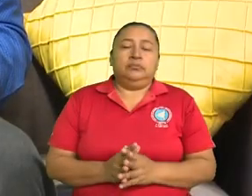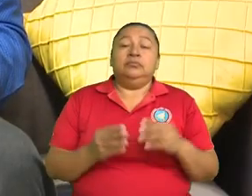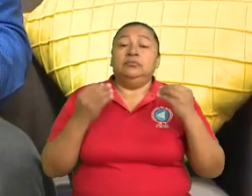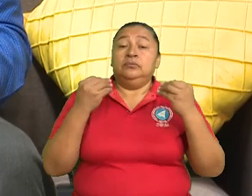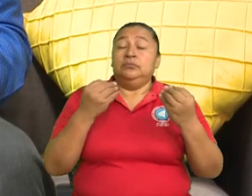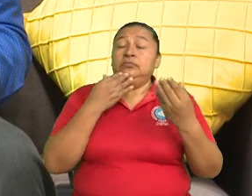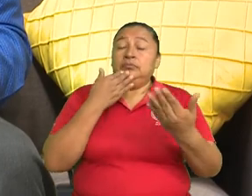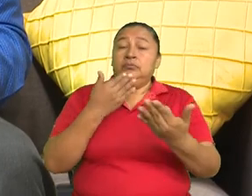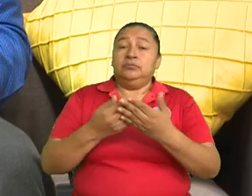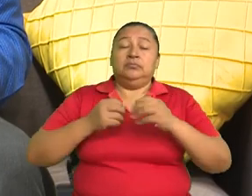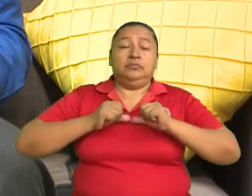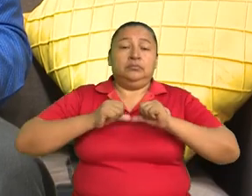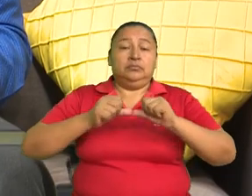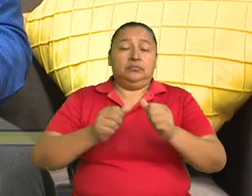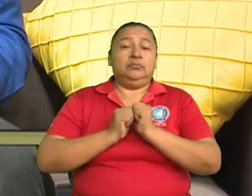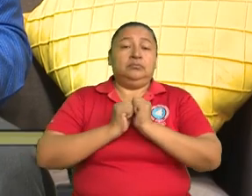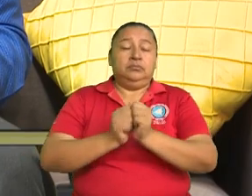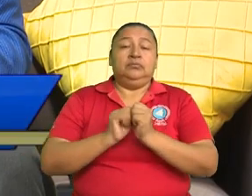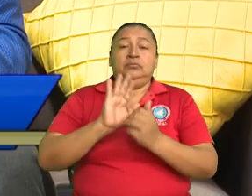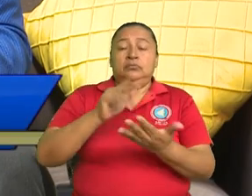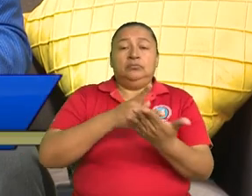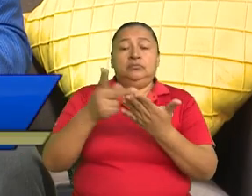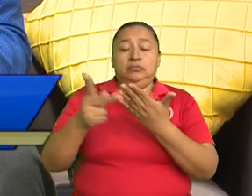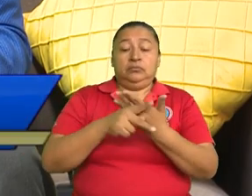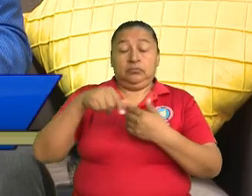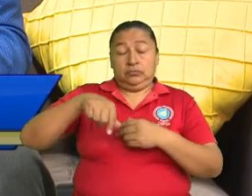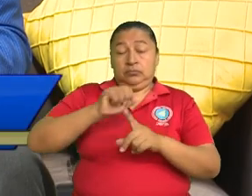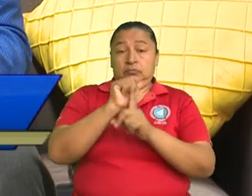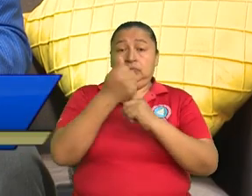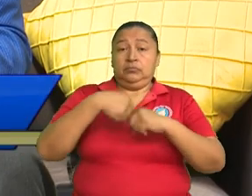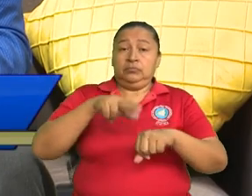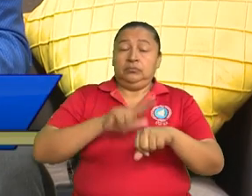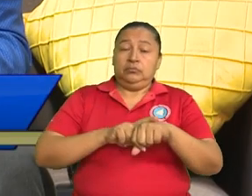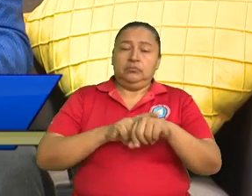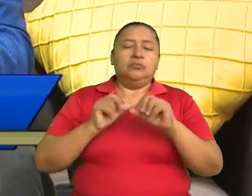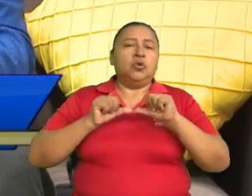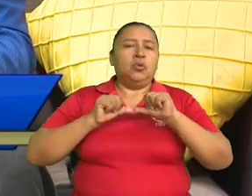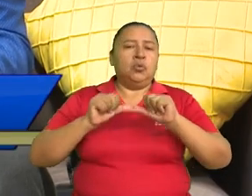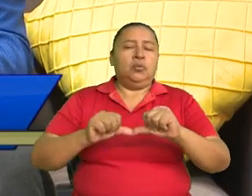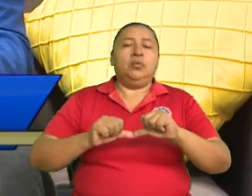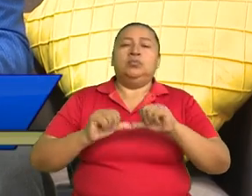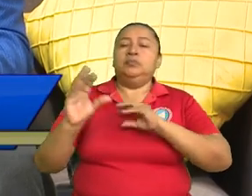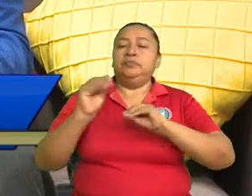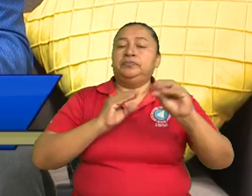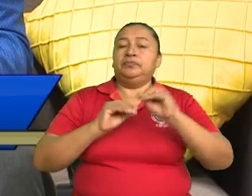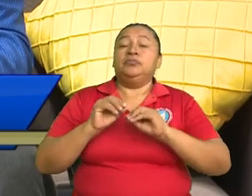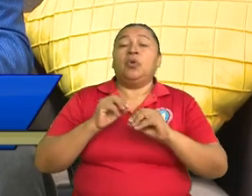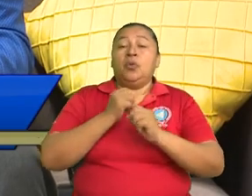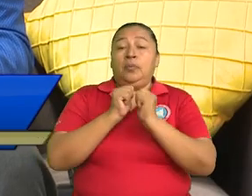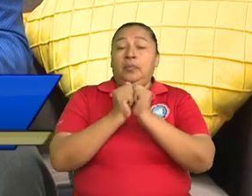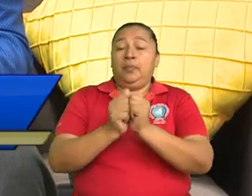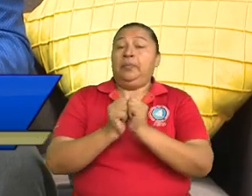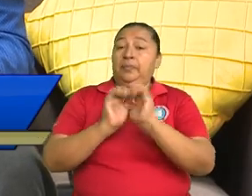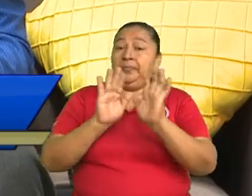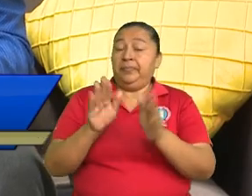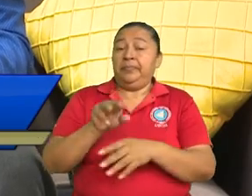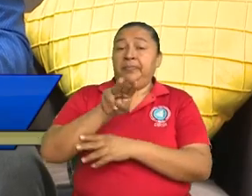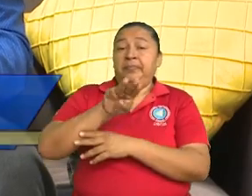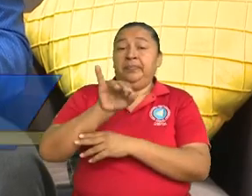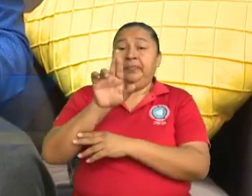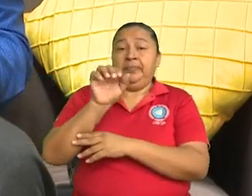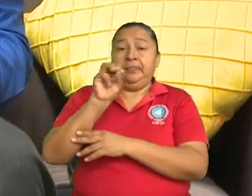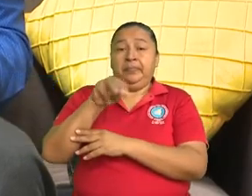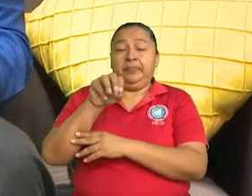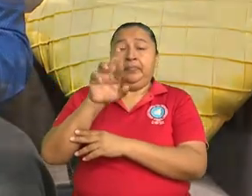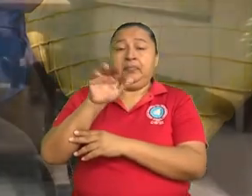Muchísimas gracias por continuar acompañándonos en su programa desde el Parlamento. Continuamos nuestra conversación con la compañera Miriam Raudes, ministra de Educación. Compañera,